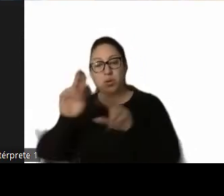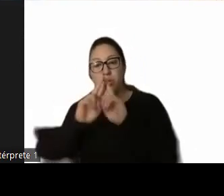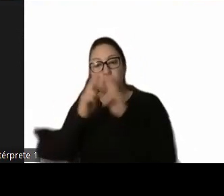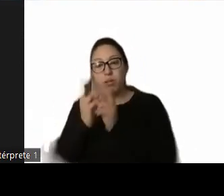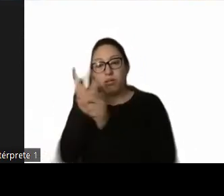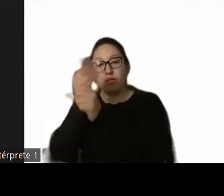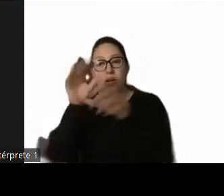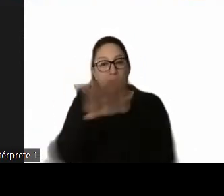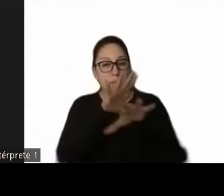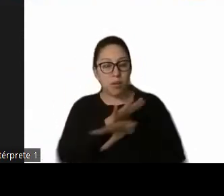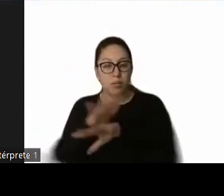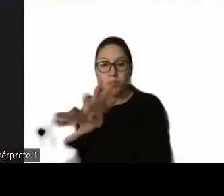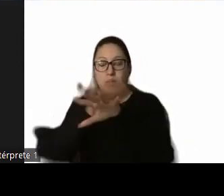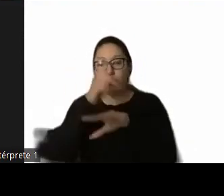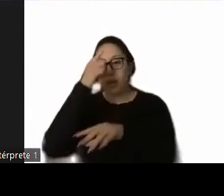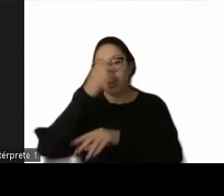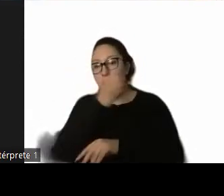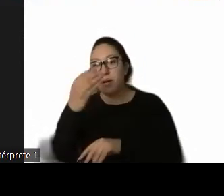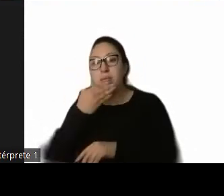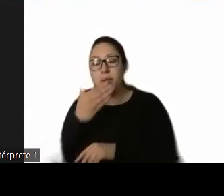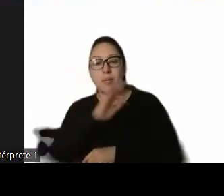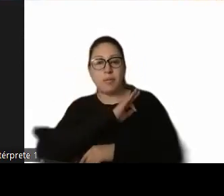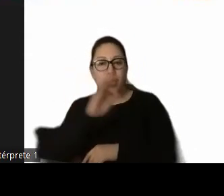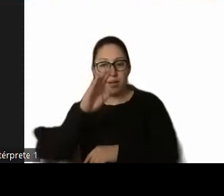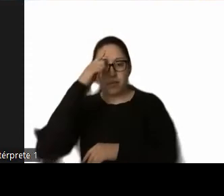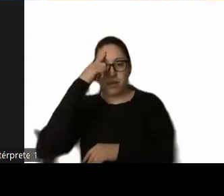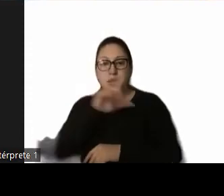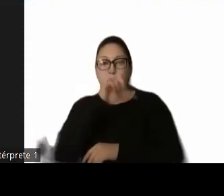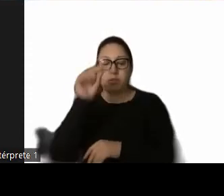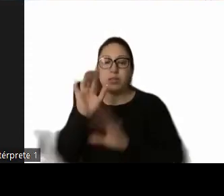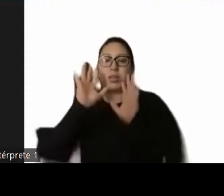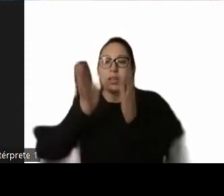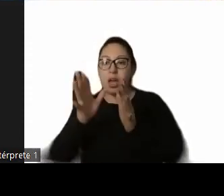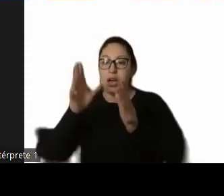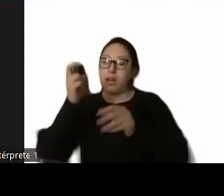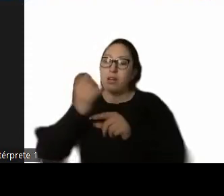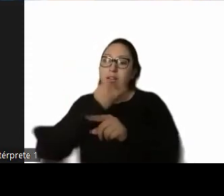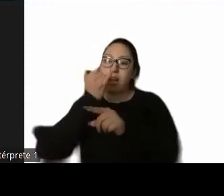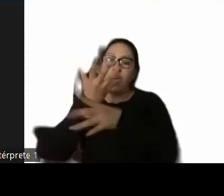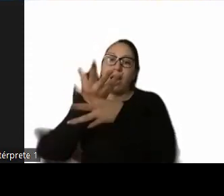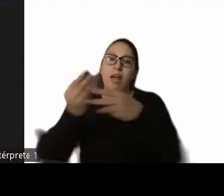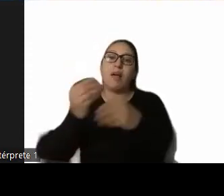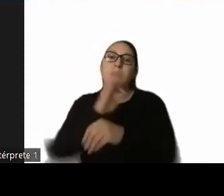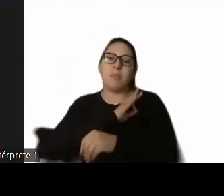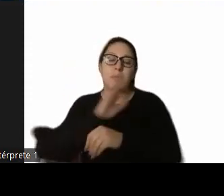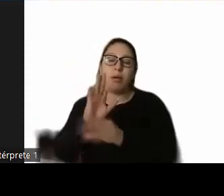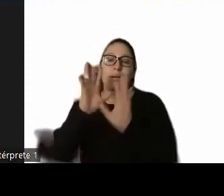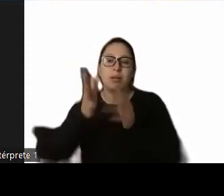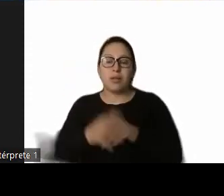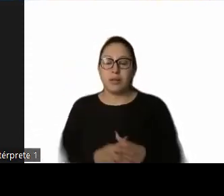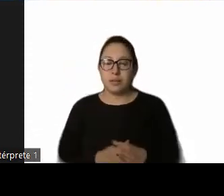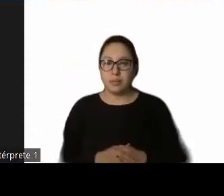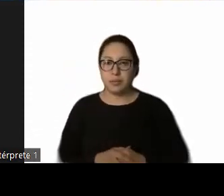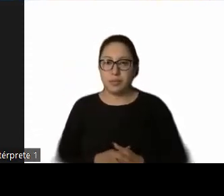una sesión subsecuente poder ya con estos detalles corregidos, pues ir en pleno o hacer los